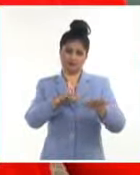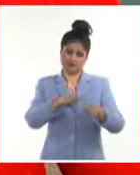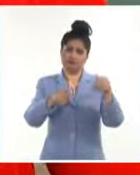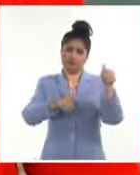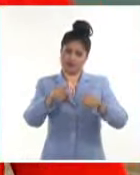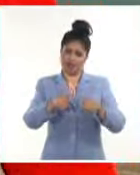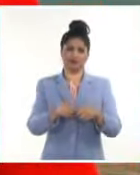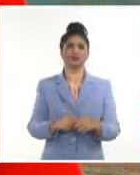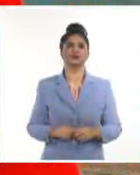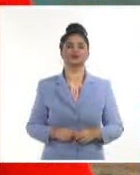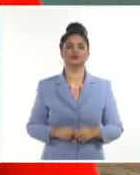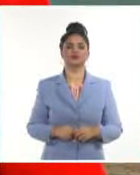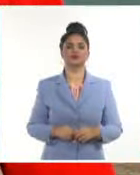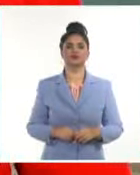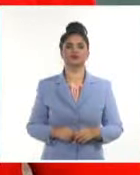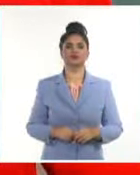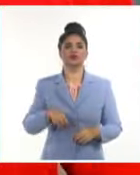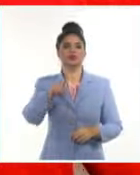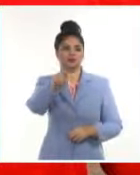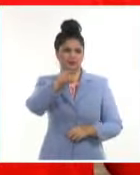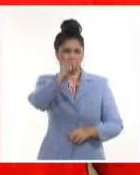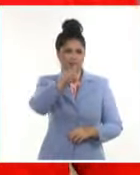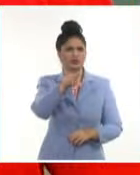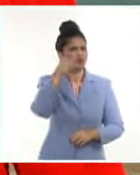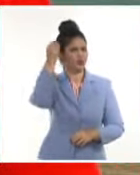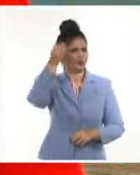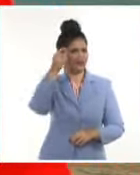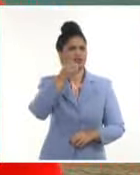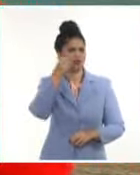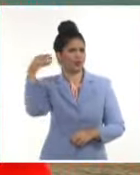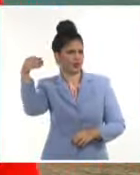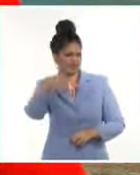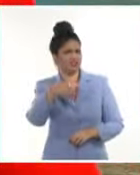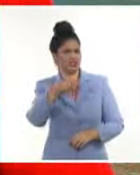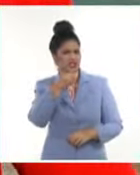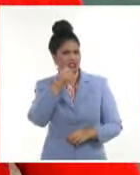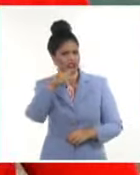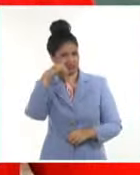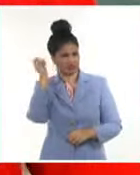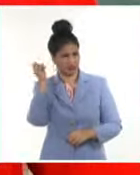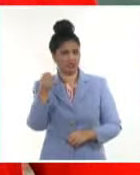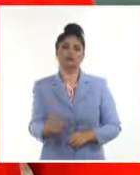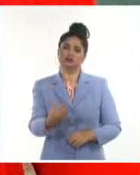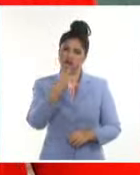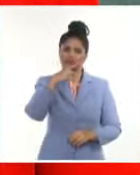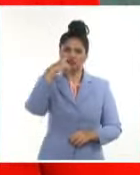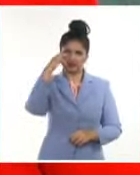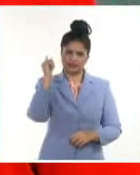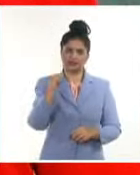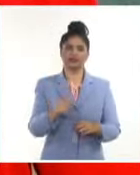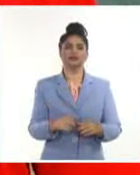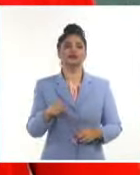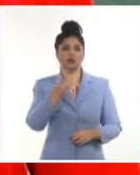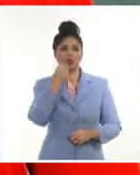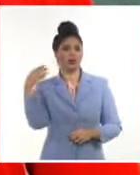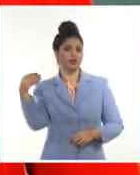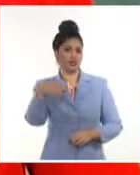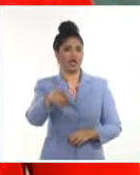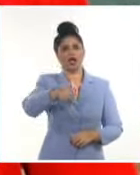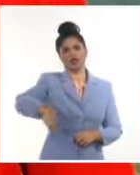posible? Sí. Ya tenemos ya toda la estrategia para poder hacerlo, sin quitar que los demás jugadores son buenos.